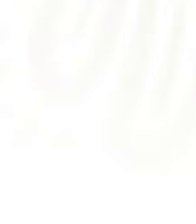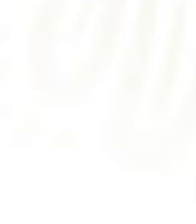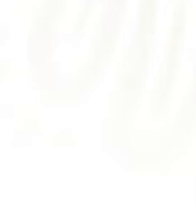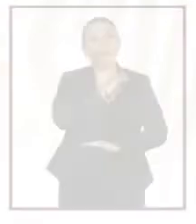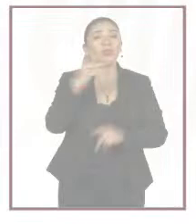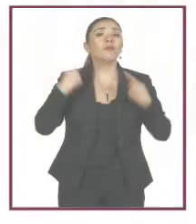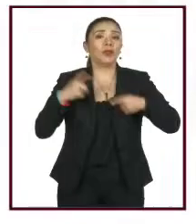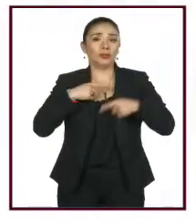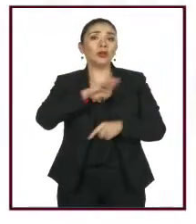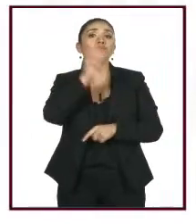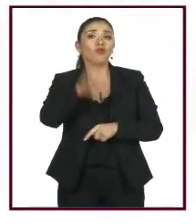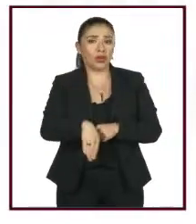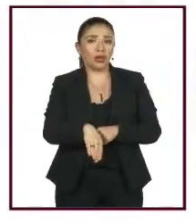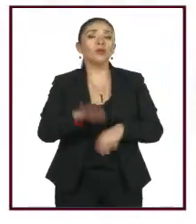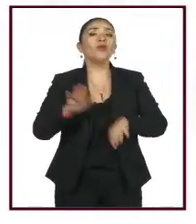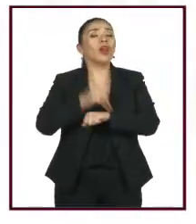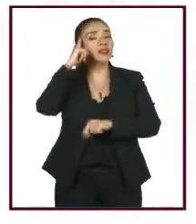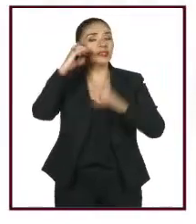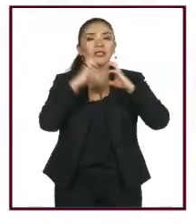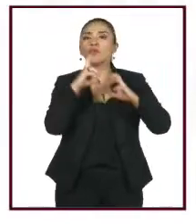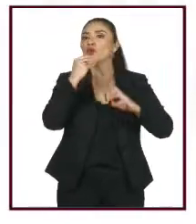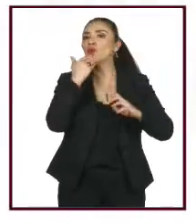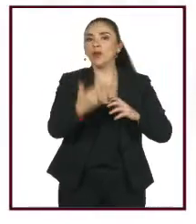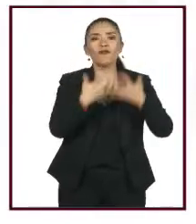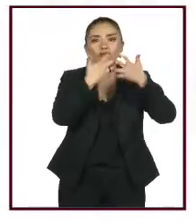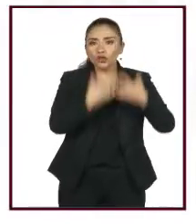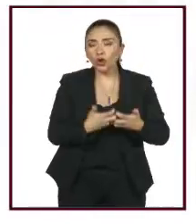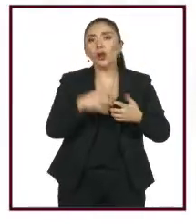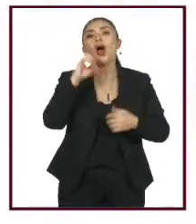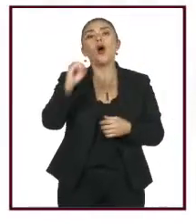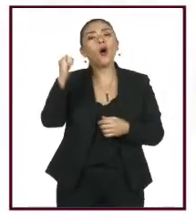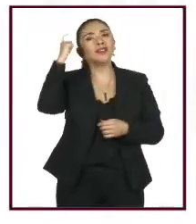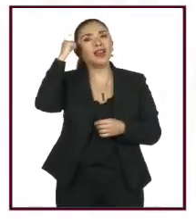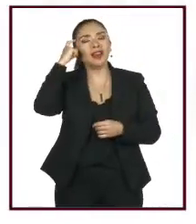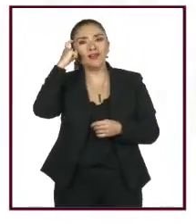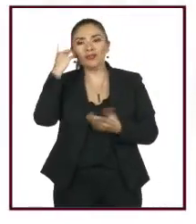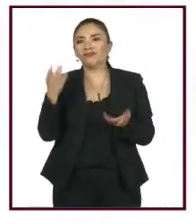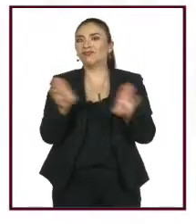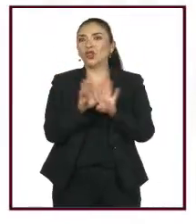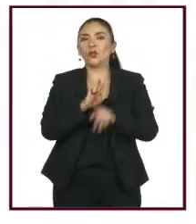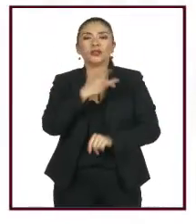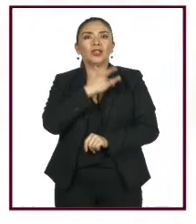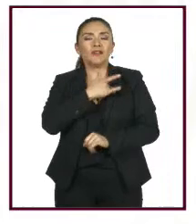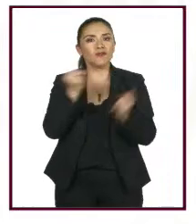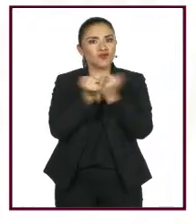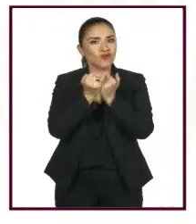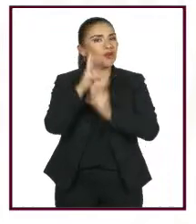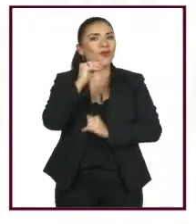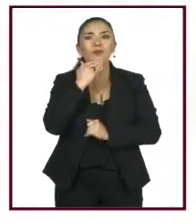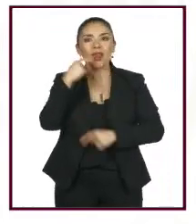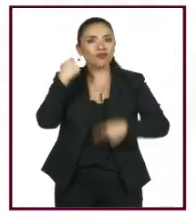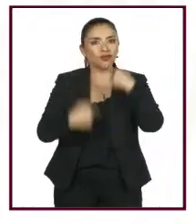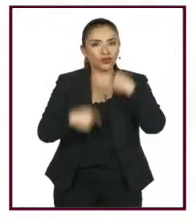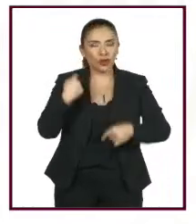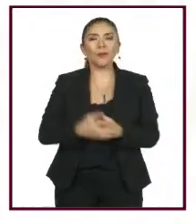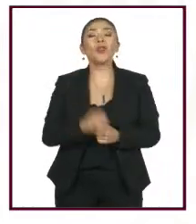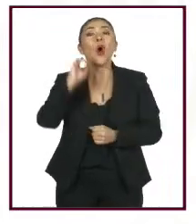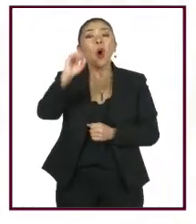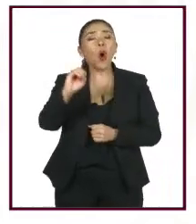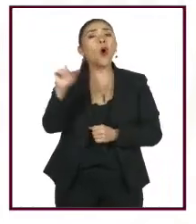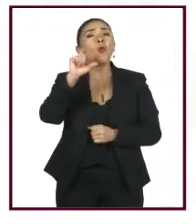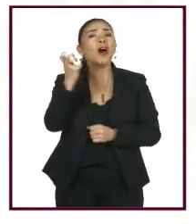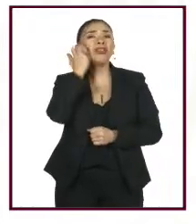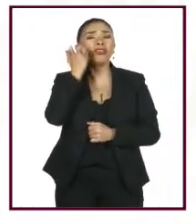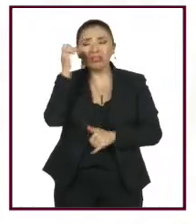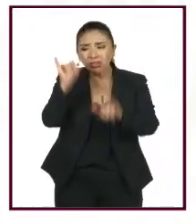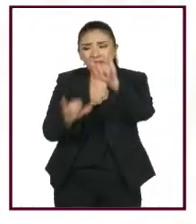otros aparatos del sistema nervioso y del organismo. Las mezclas que les decía, muchas